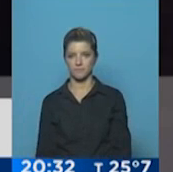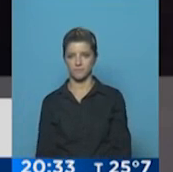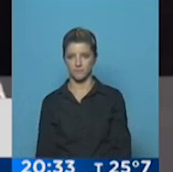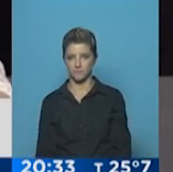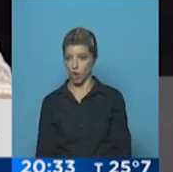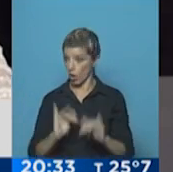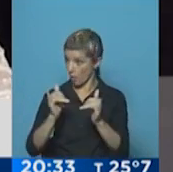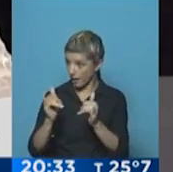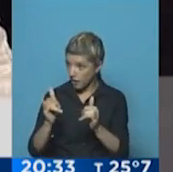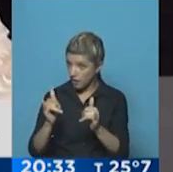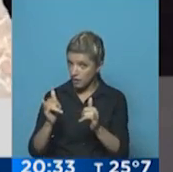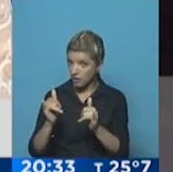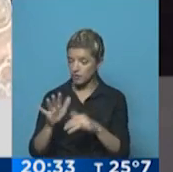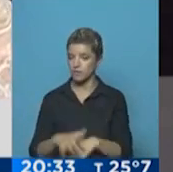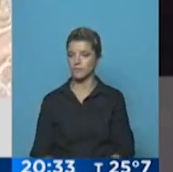¿De los jóvenes?